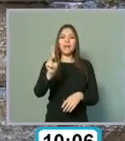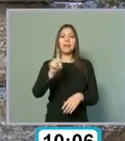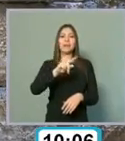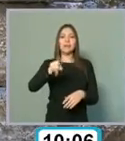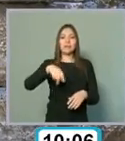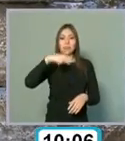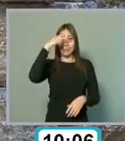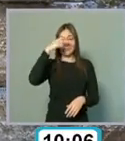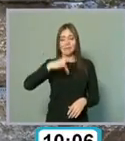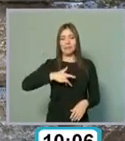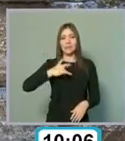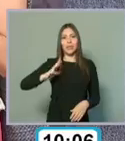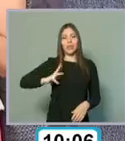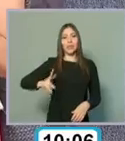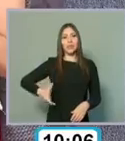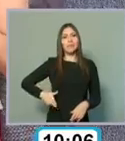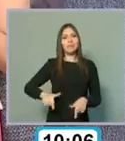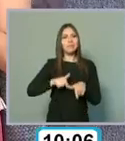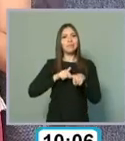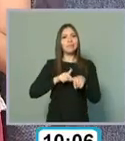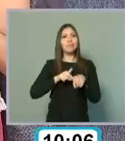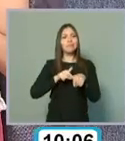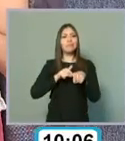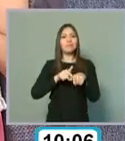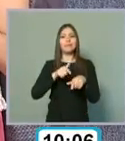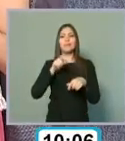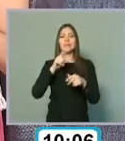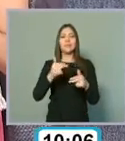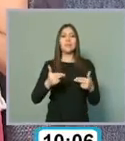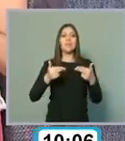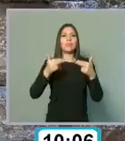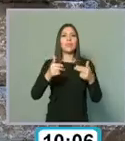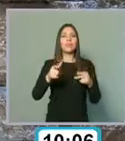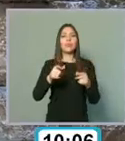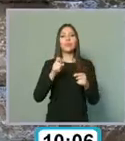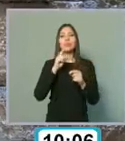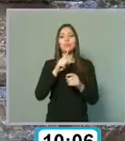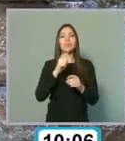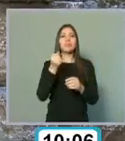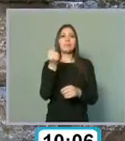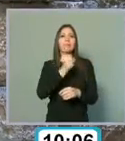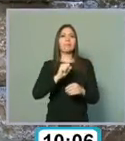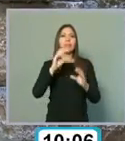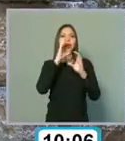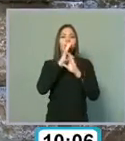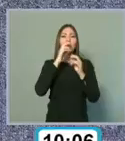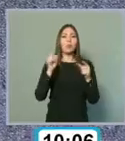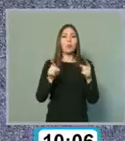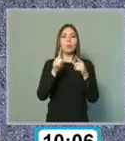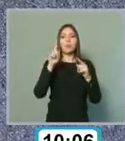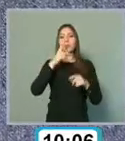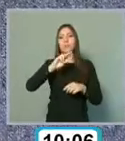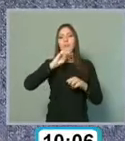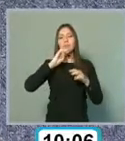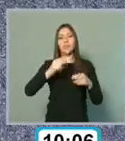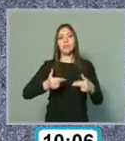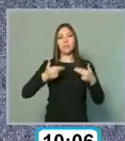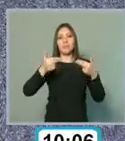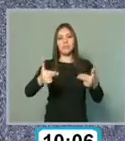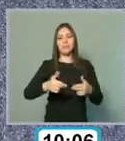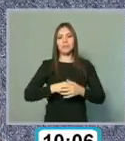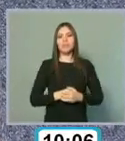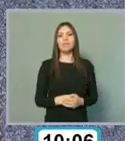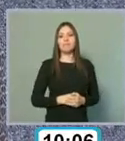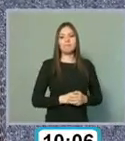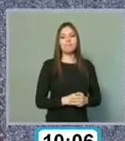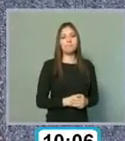muy orgullosos que tú sigas con con este talento que tu mamá te heredó. Gracias, pues sí, yo me he dedicado a